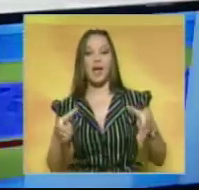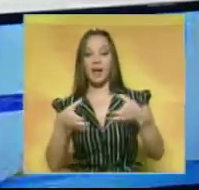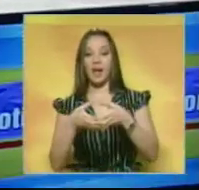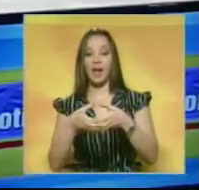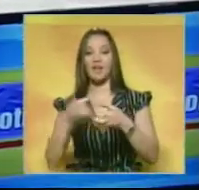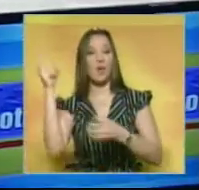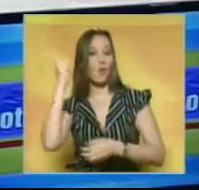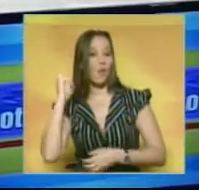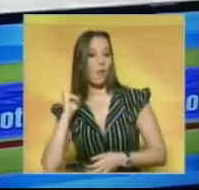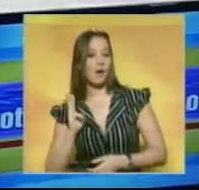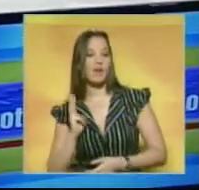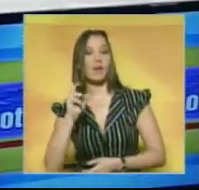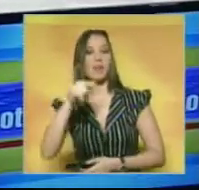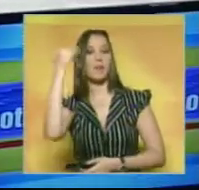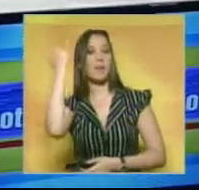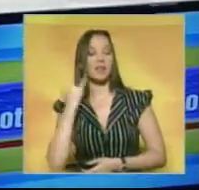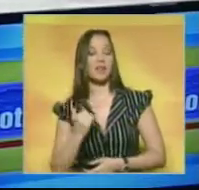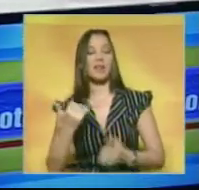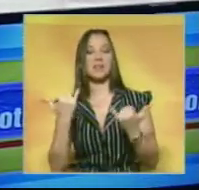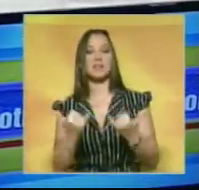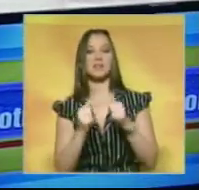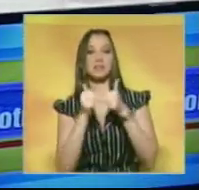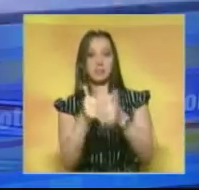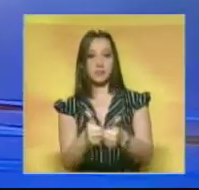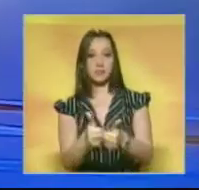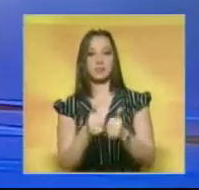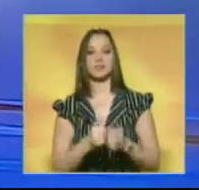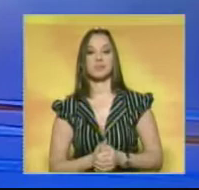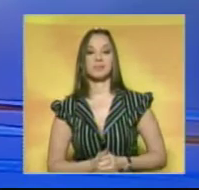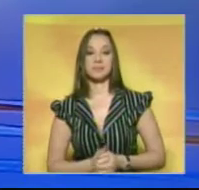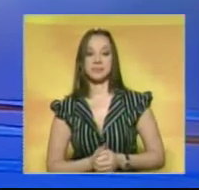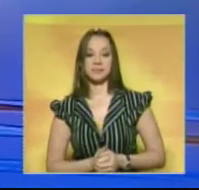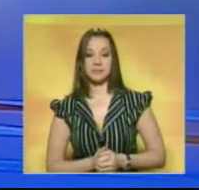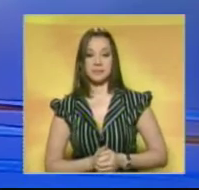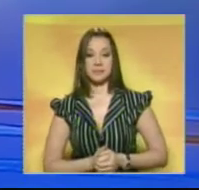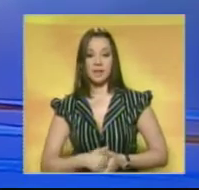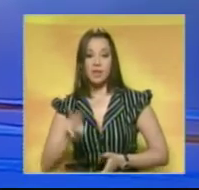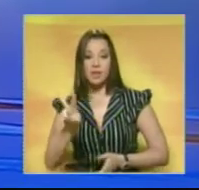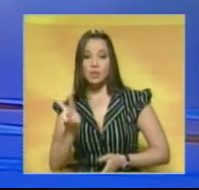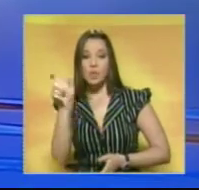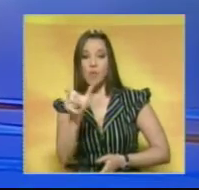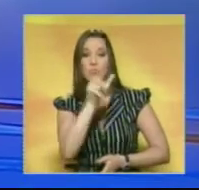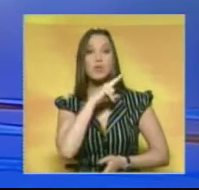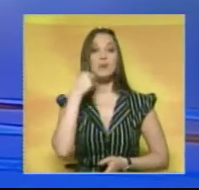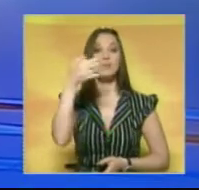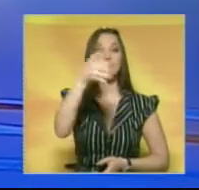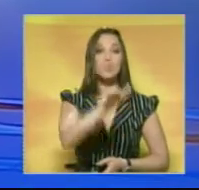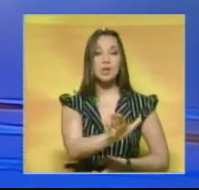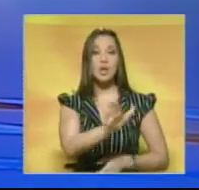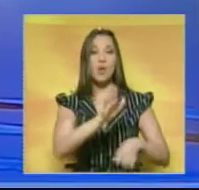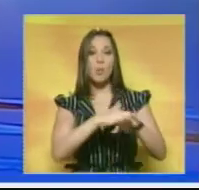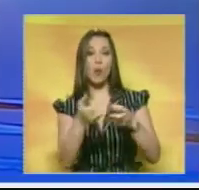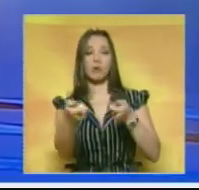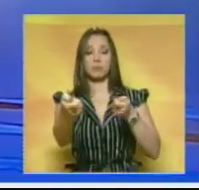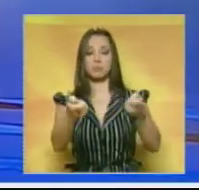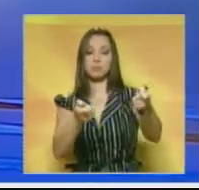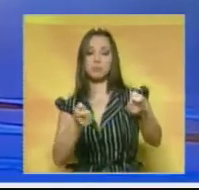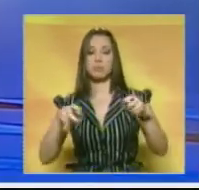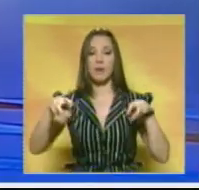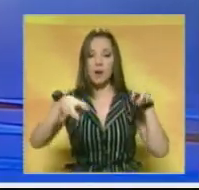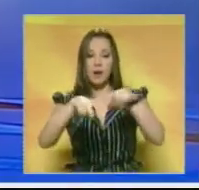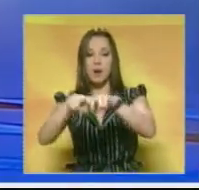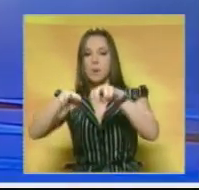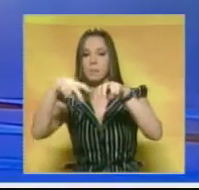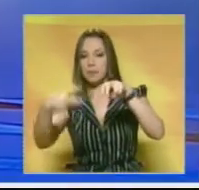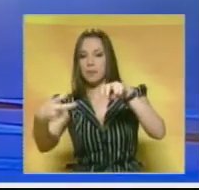quien les habla Andrina Yepes, y de inmediato comenzamos. 2 mujeres murieron arrolladas por una gandola que cayó por un